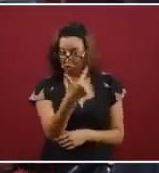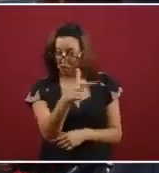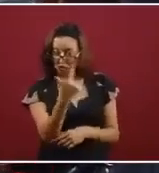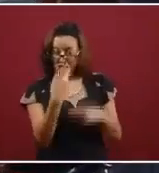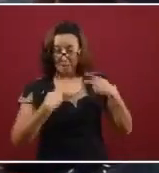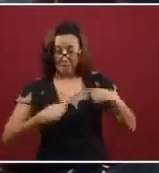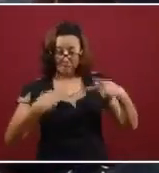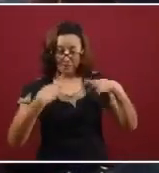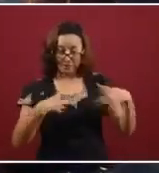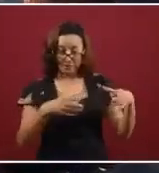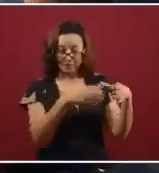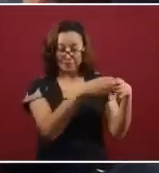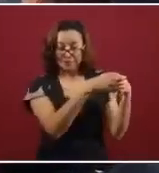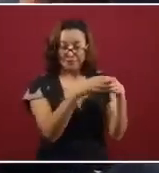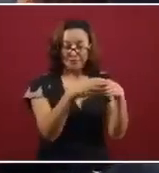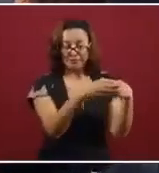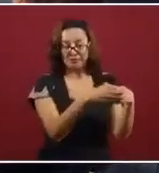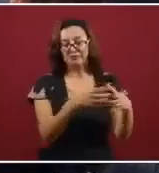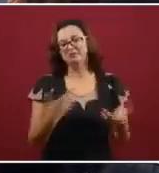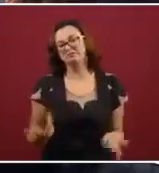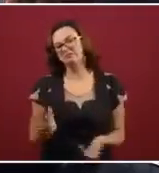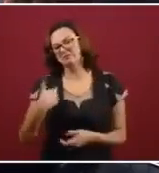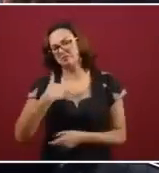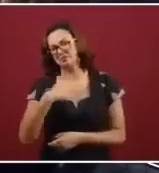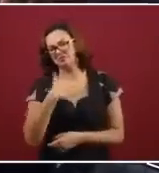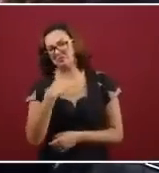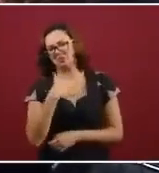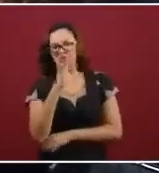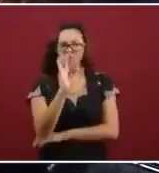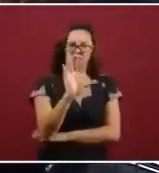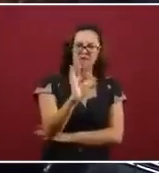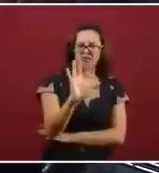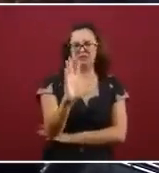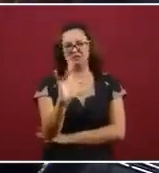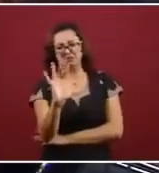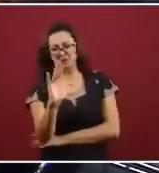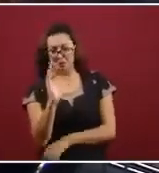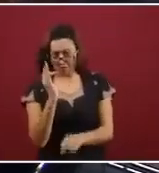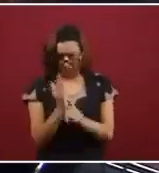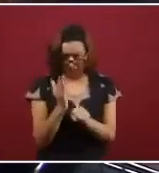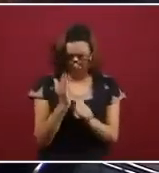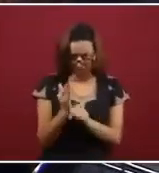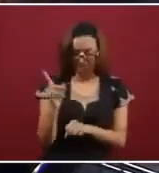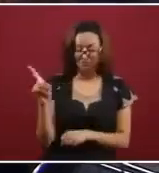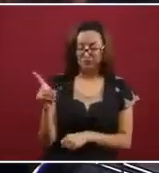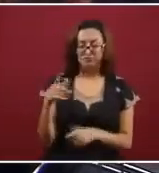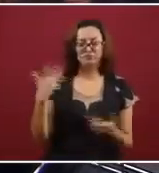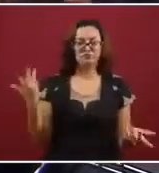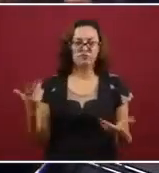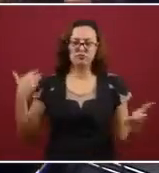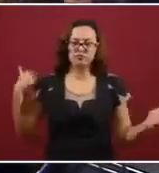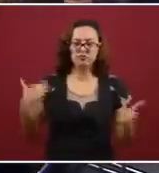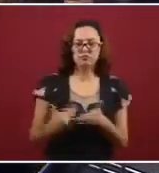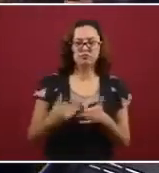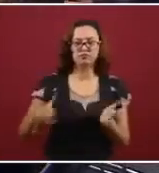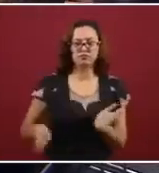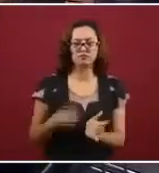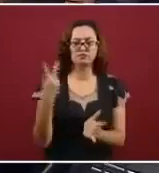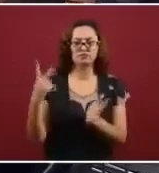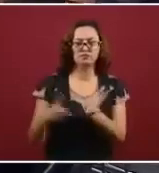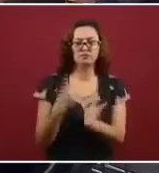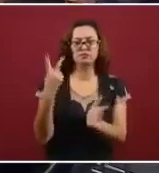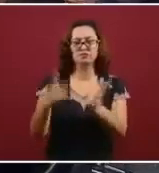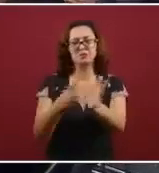bueno tienen derecho por lo menos unas 40 50 y no creo que no brinda su es manifestación a lo largo las manifestaciones